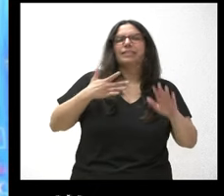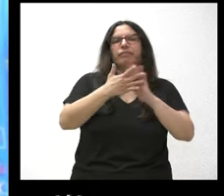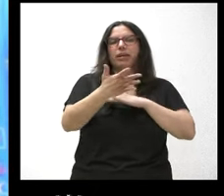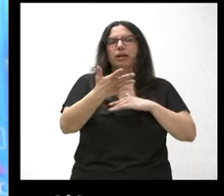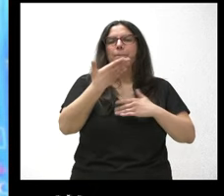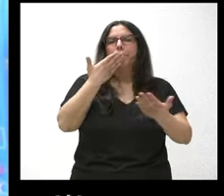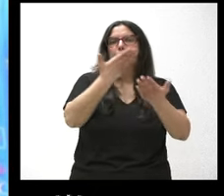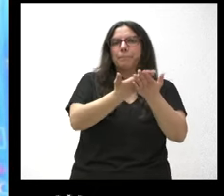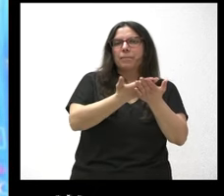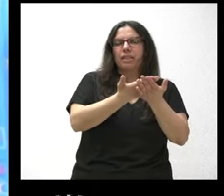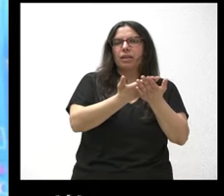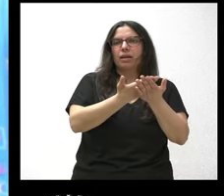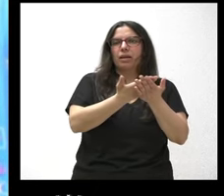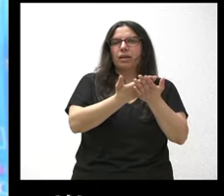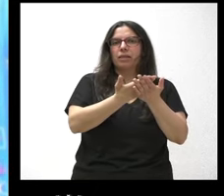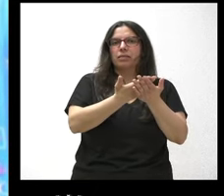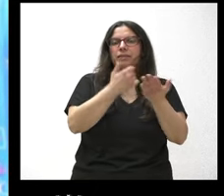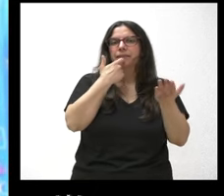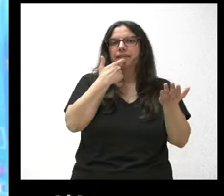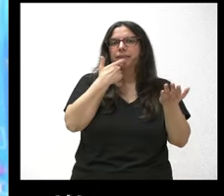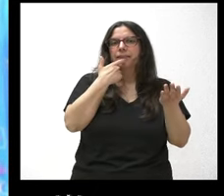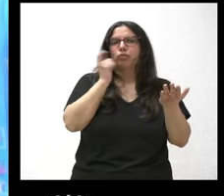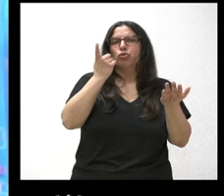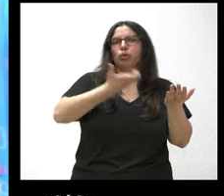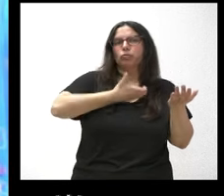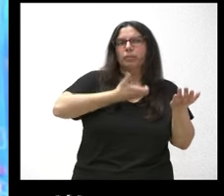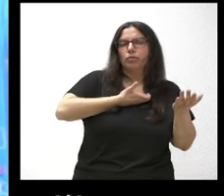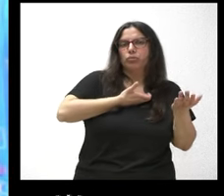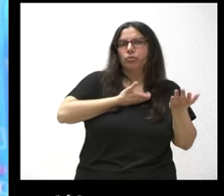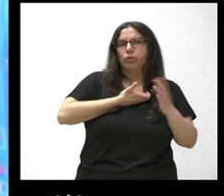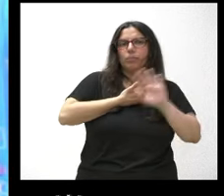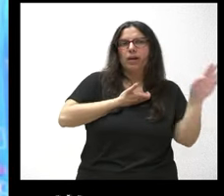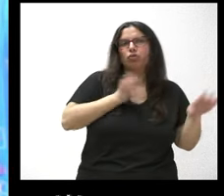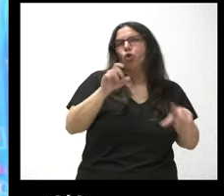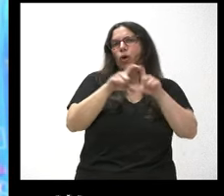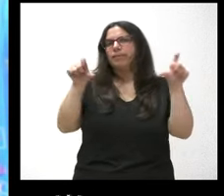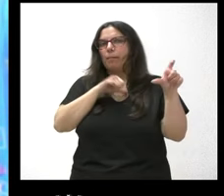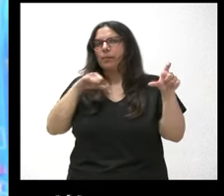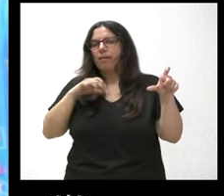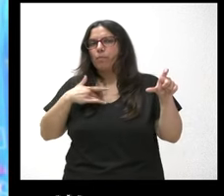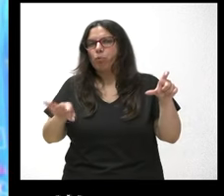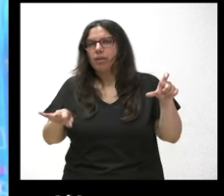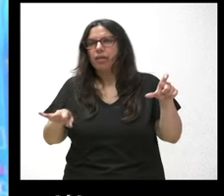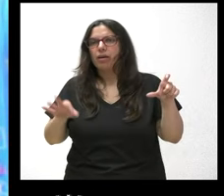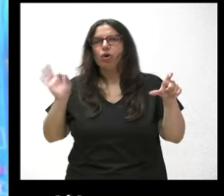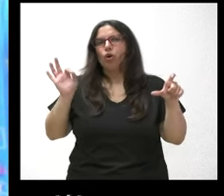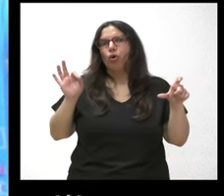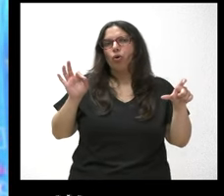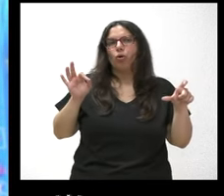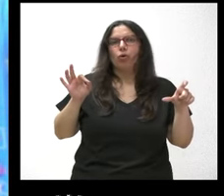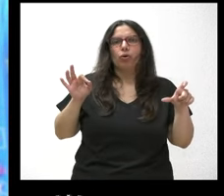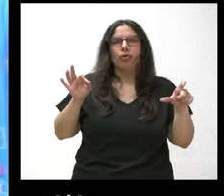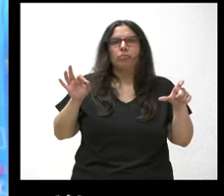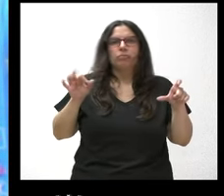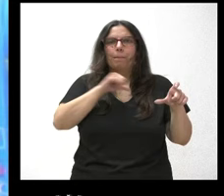poder solicitar o solamente podrán solicitar los ayuntamientos o también algunas entidades, o si estará abierto a peticiones de tipo